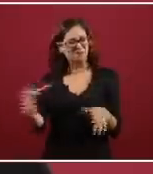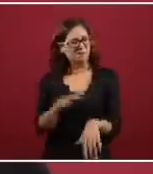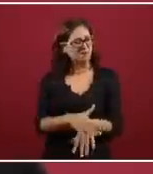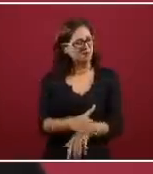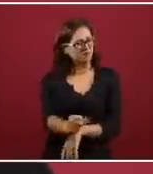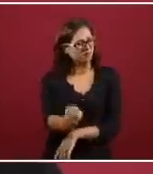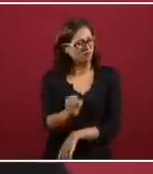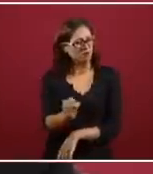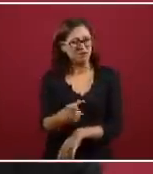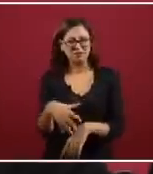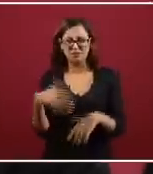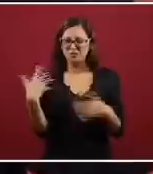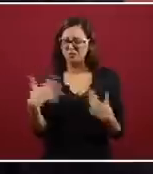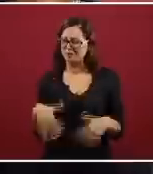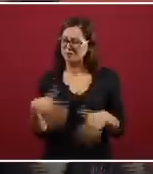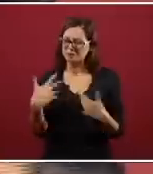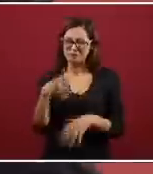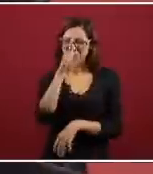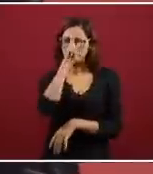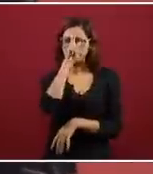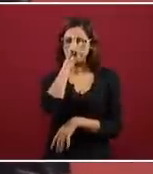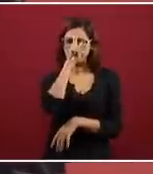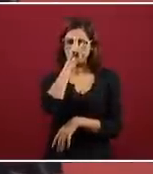No fue el gran remate